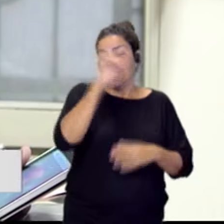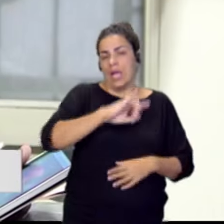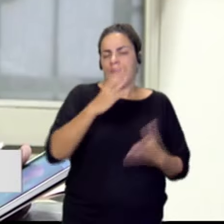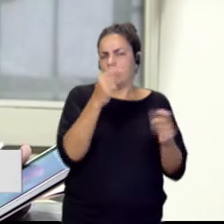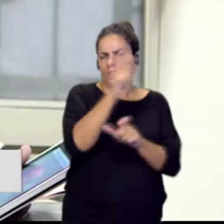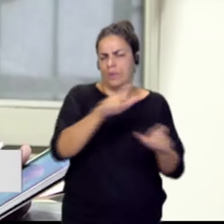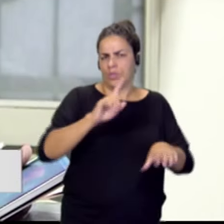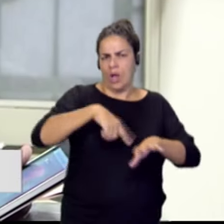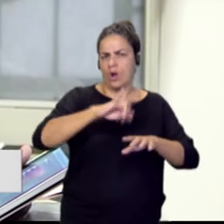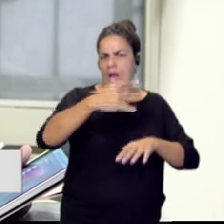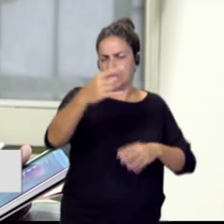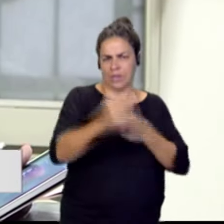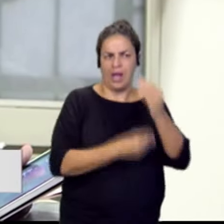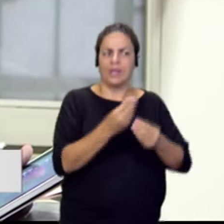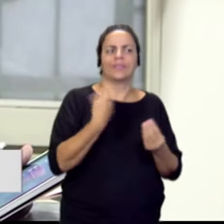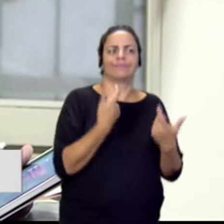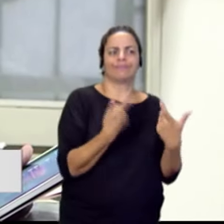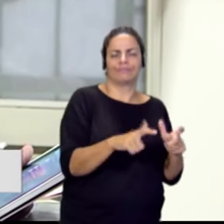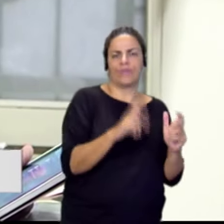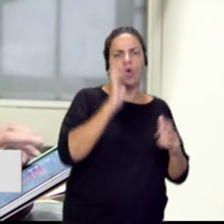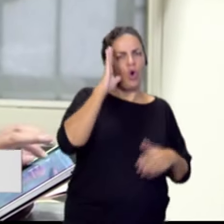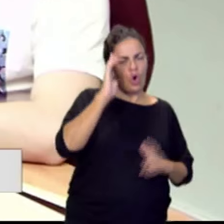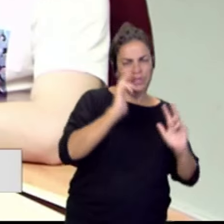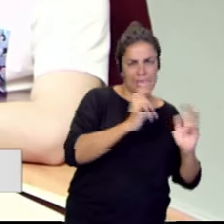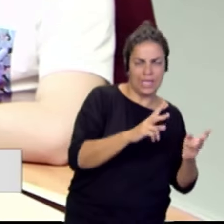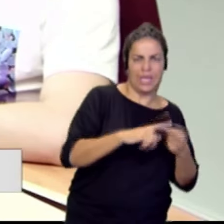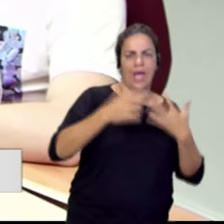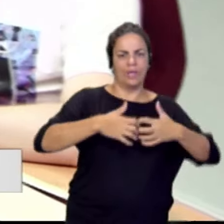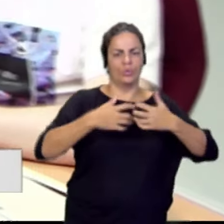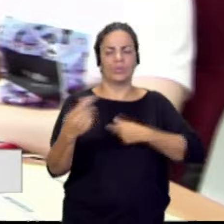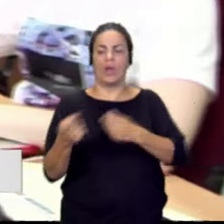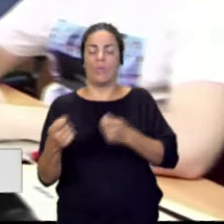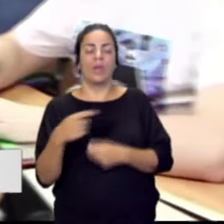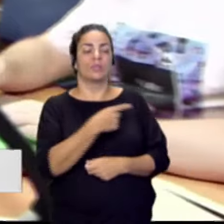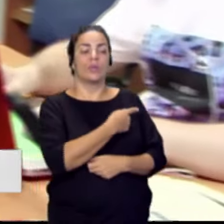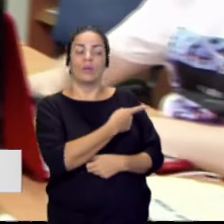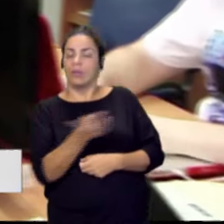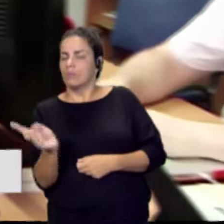la industria y el comercio son los sectores con más horas no pagadas.